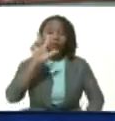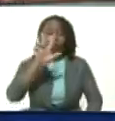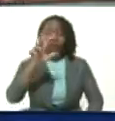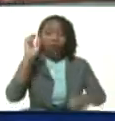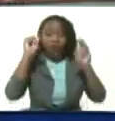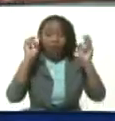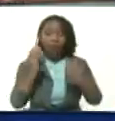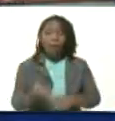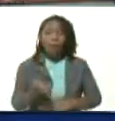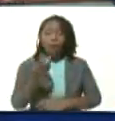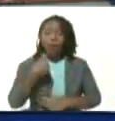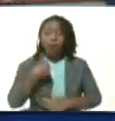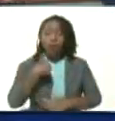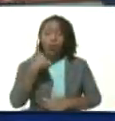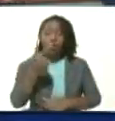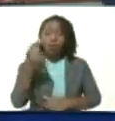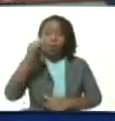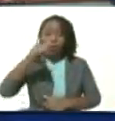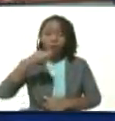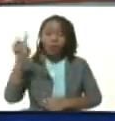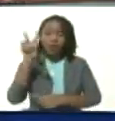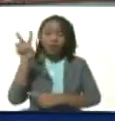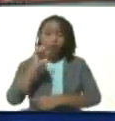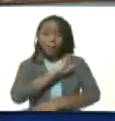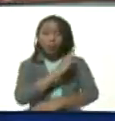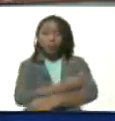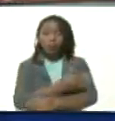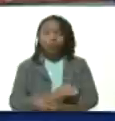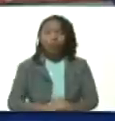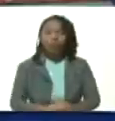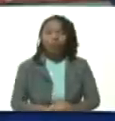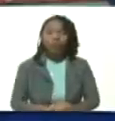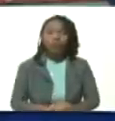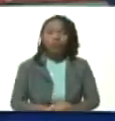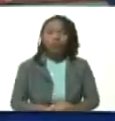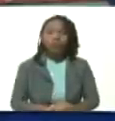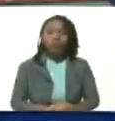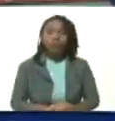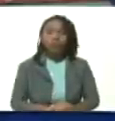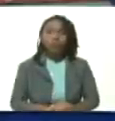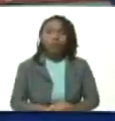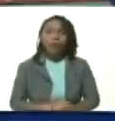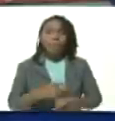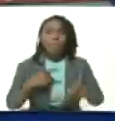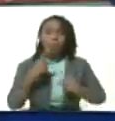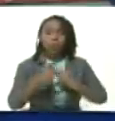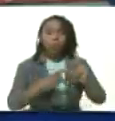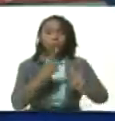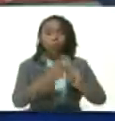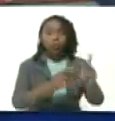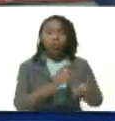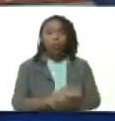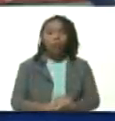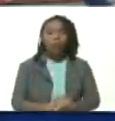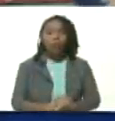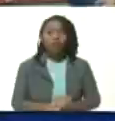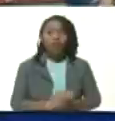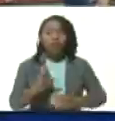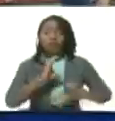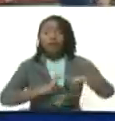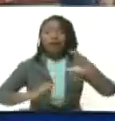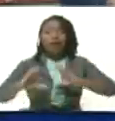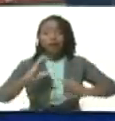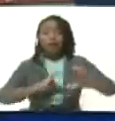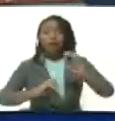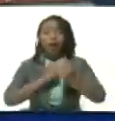tres elementos claves, digo yo hoy, de la Venezuela potencia: la producción, la ciencia y